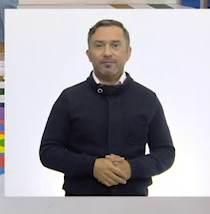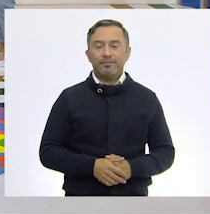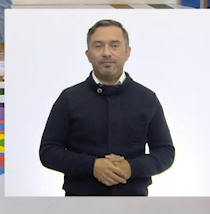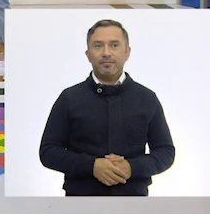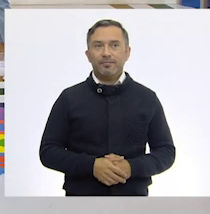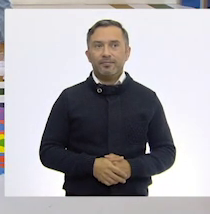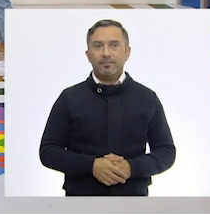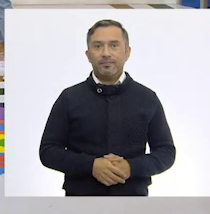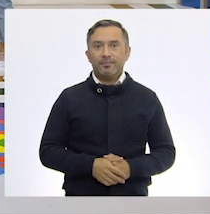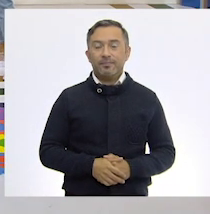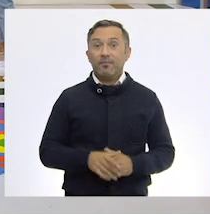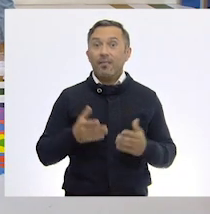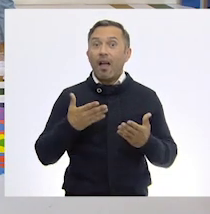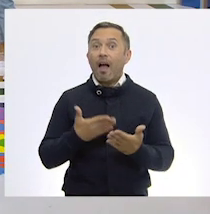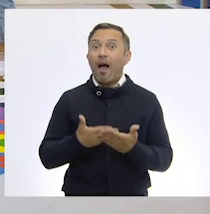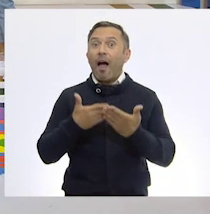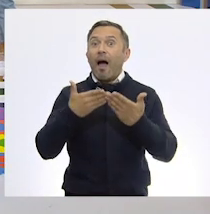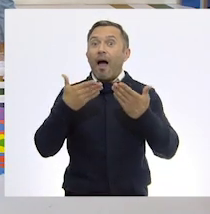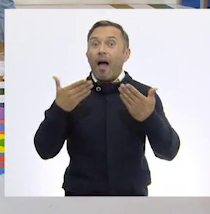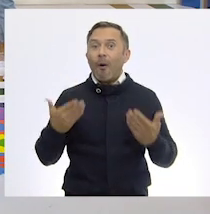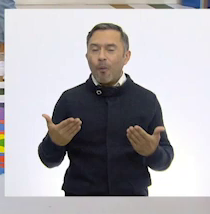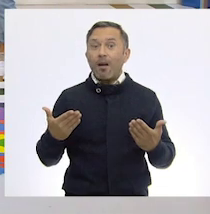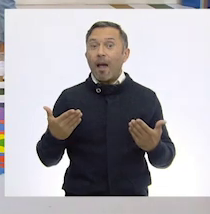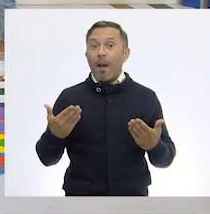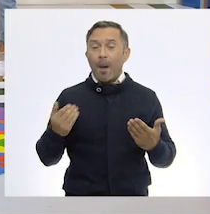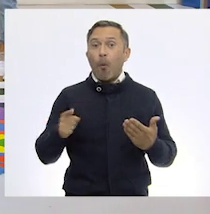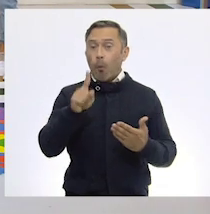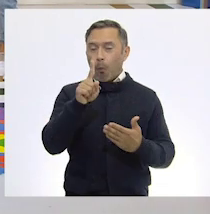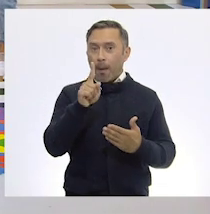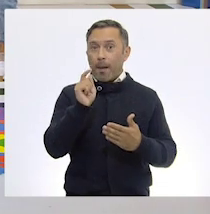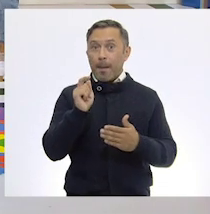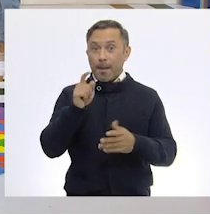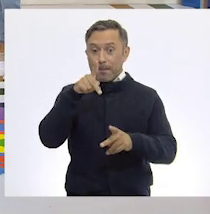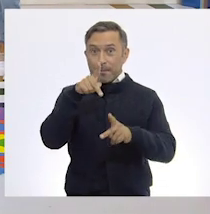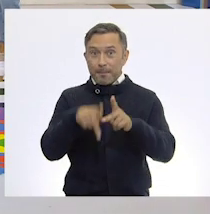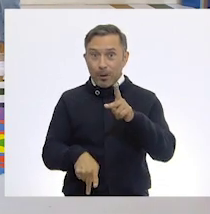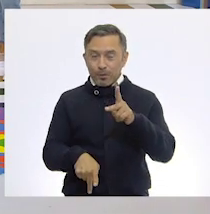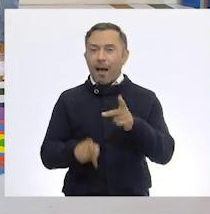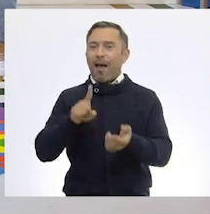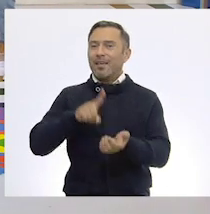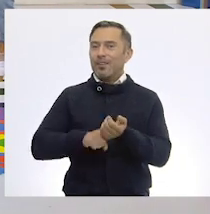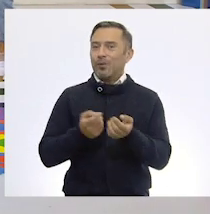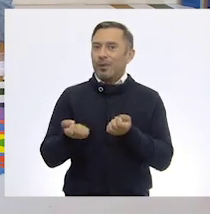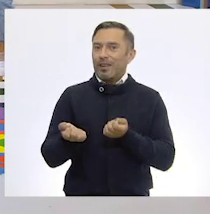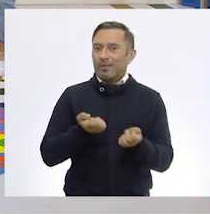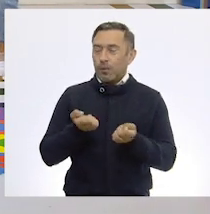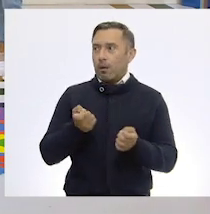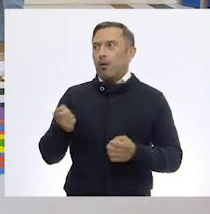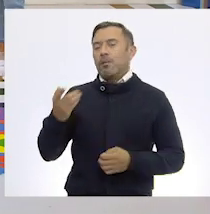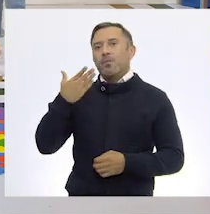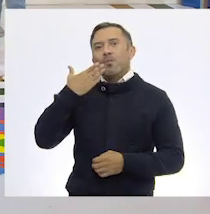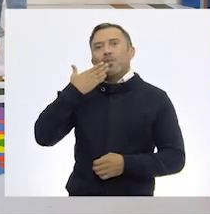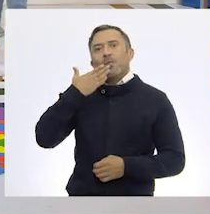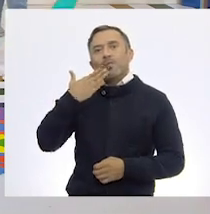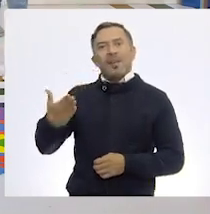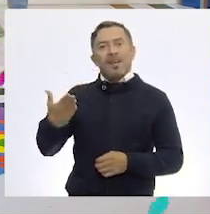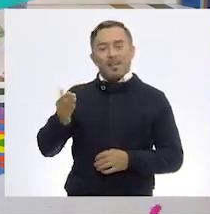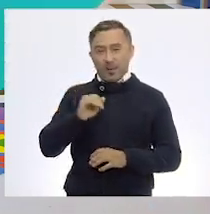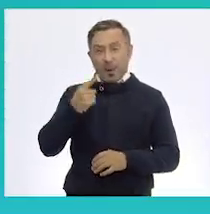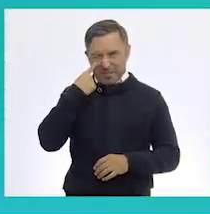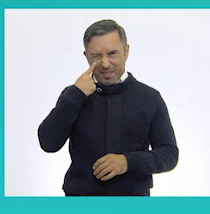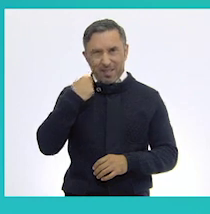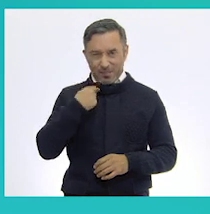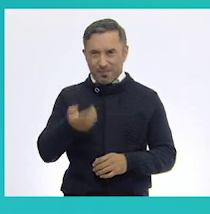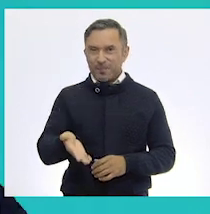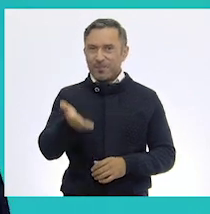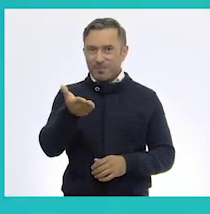Y ahora una gran acción, nuestra pausa activa. ¡Ay, qué bueno! Es una buena decisión. Sí, vamos a